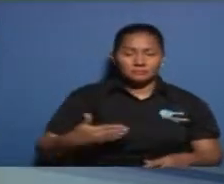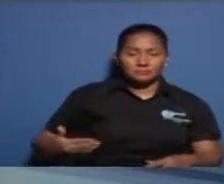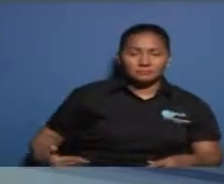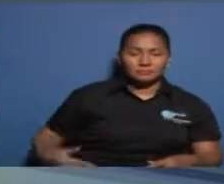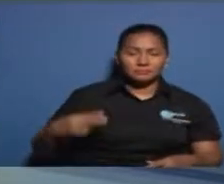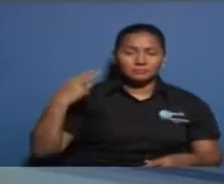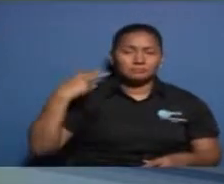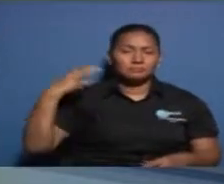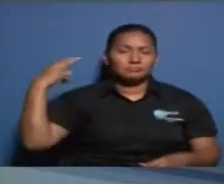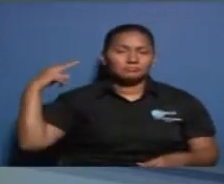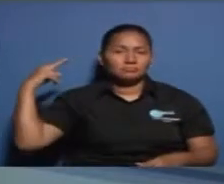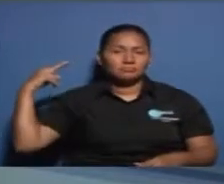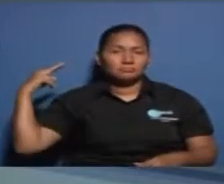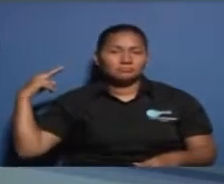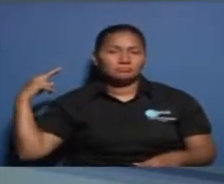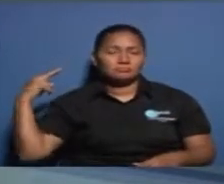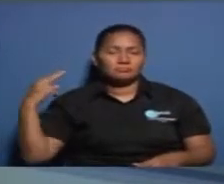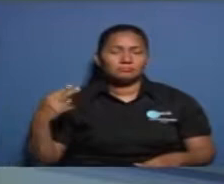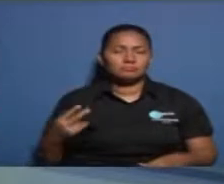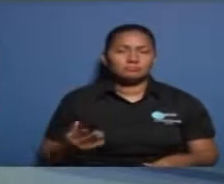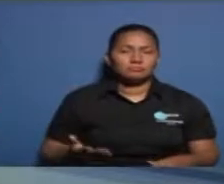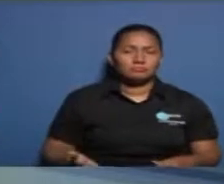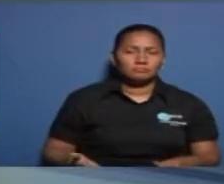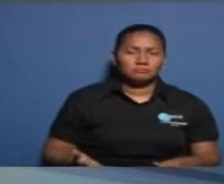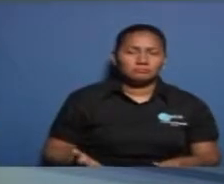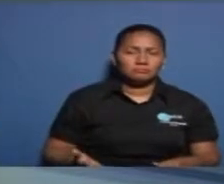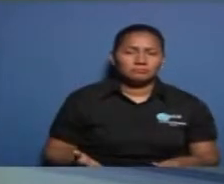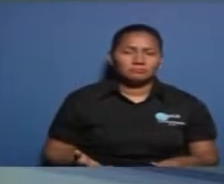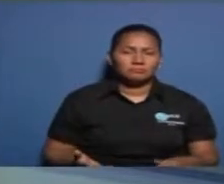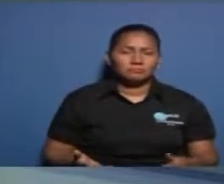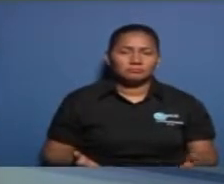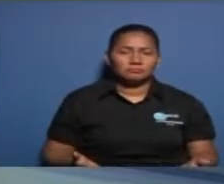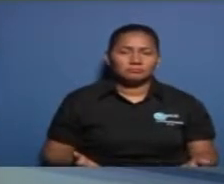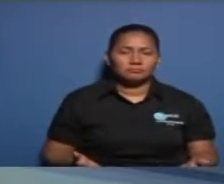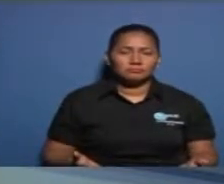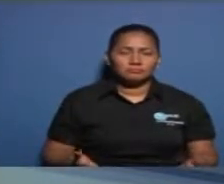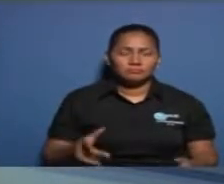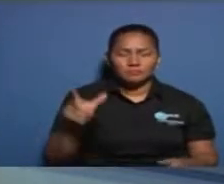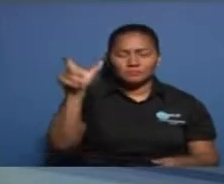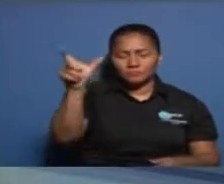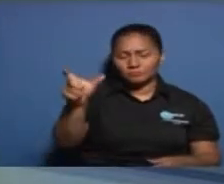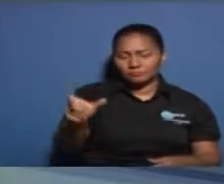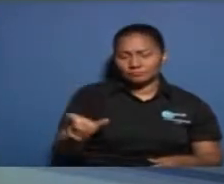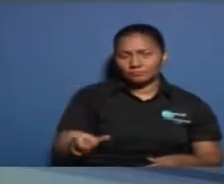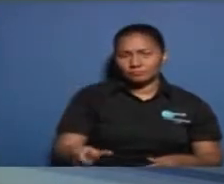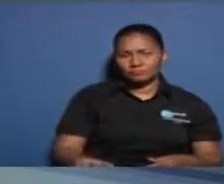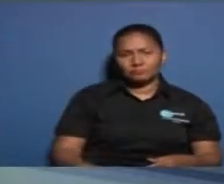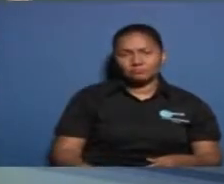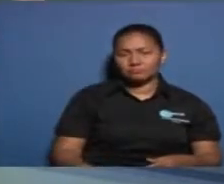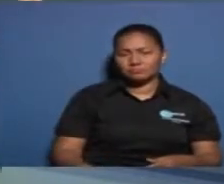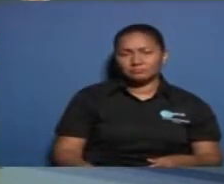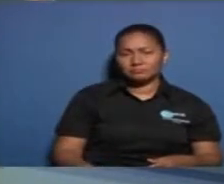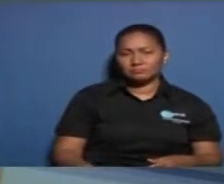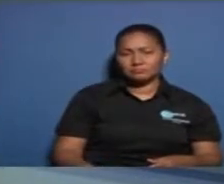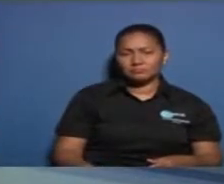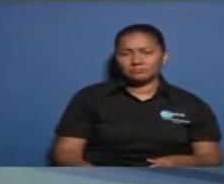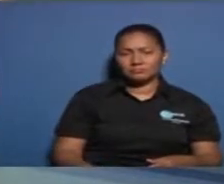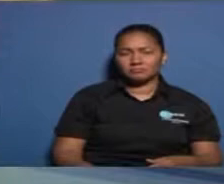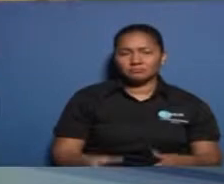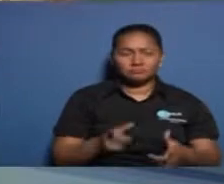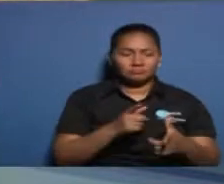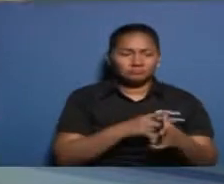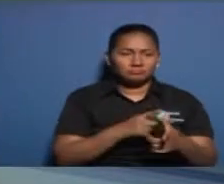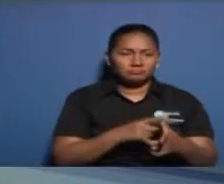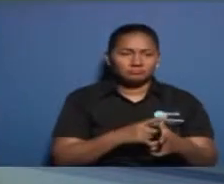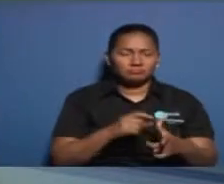herencia no porque él se debía a su presencia magnífica puedo señalar nombres indira